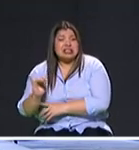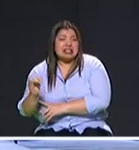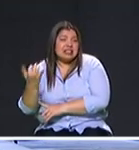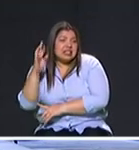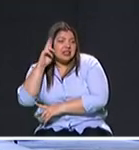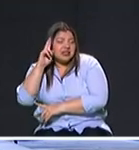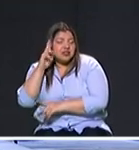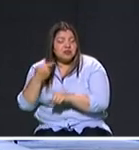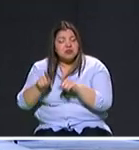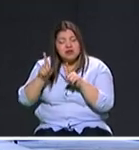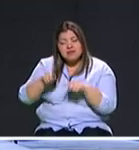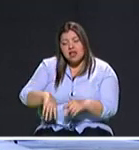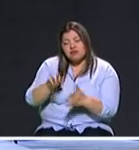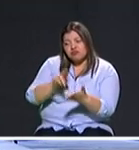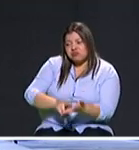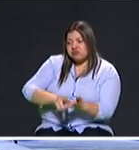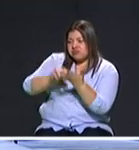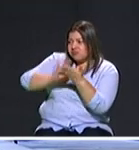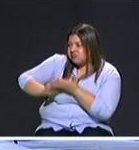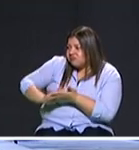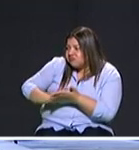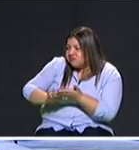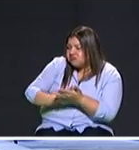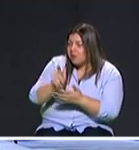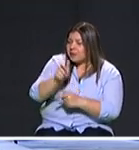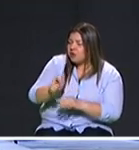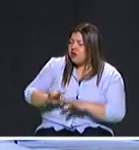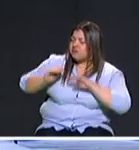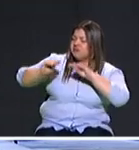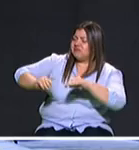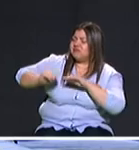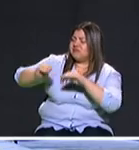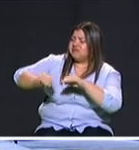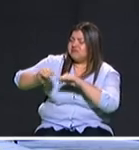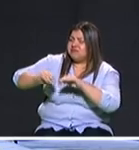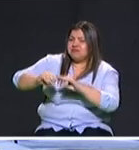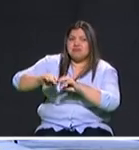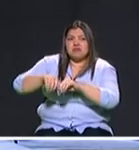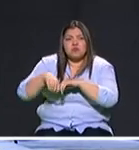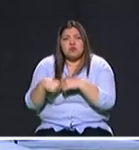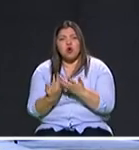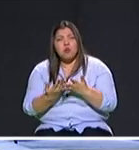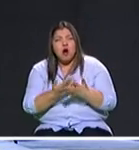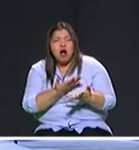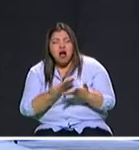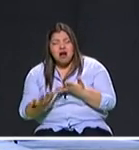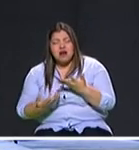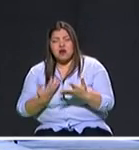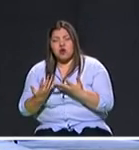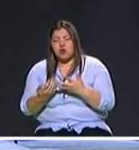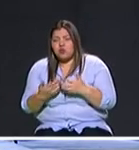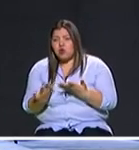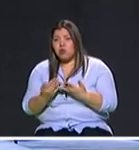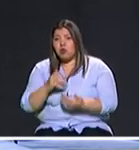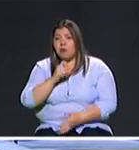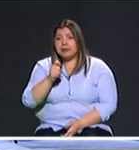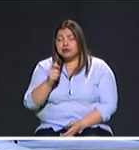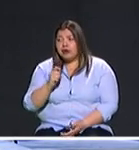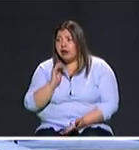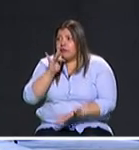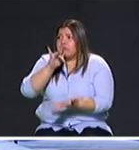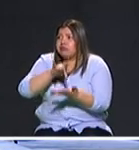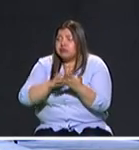procesos de resocialización y de construcción de capital social y no tengan que llegar las personas